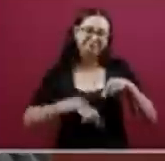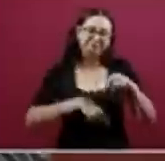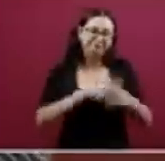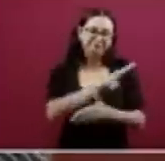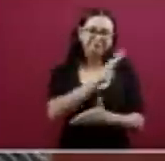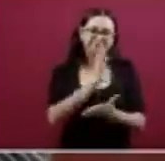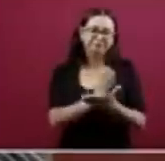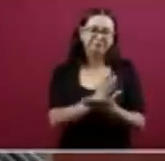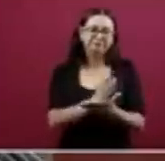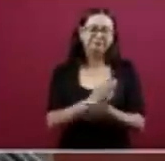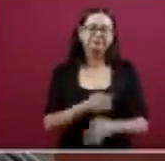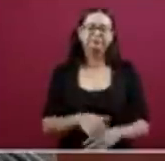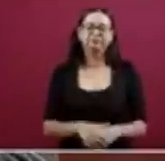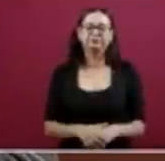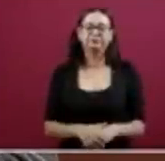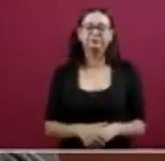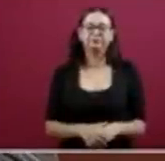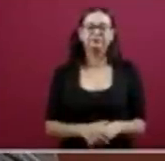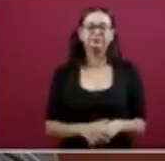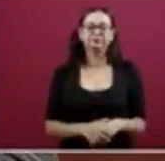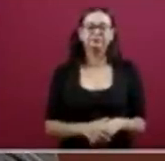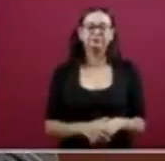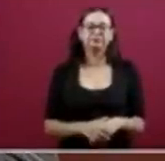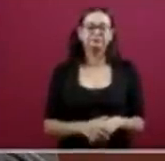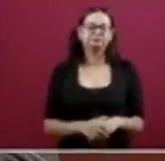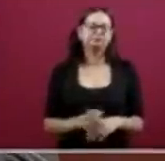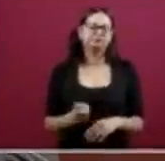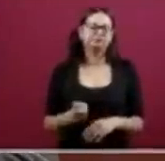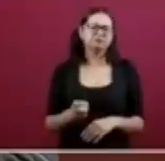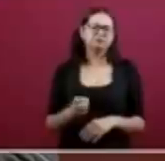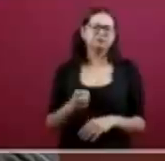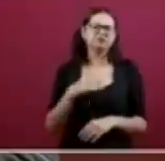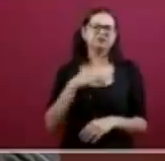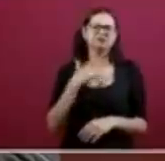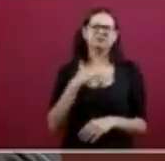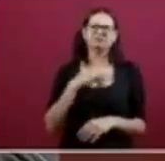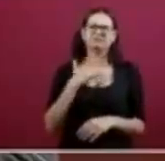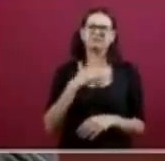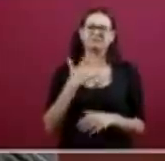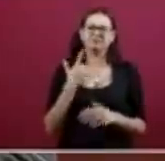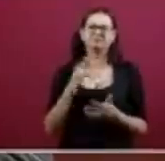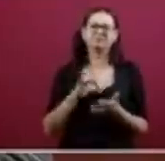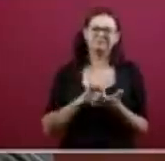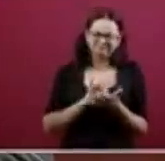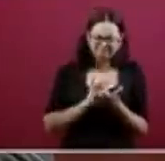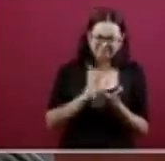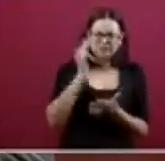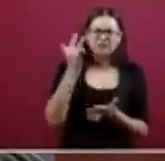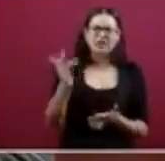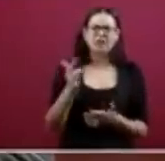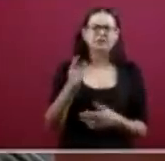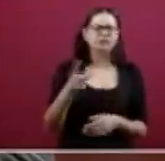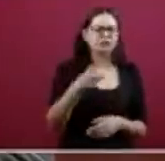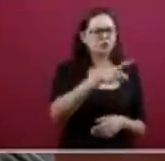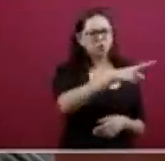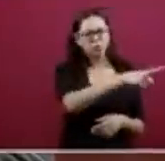Por eso yo agradezco mucho que ustedes